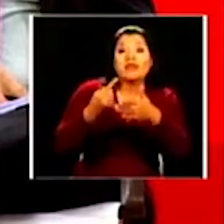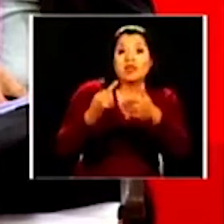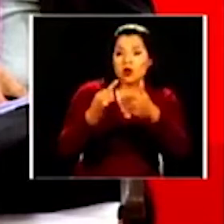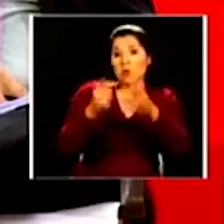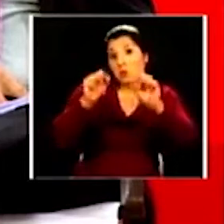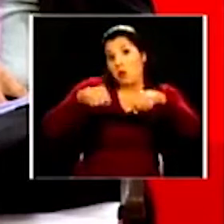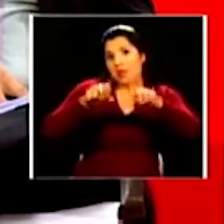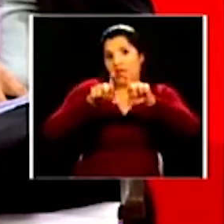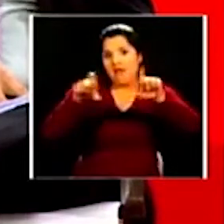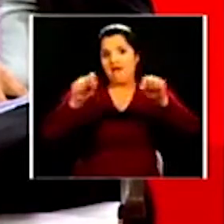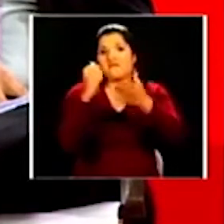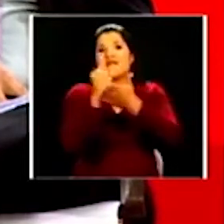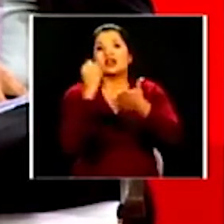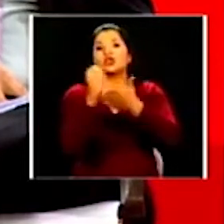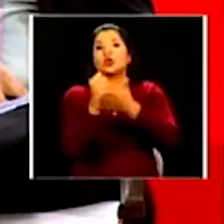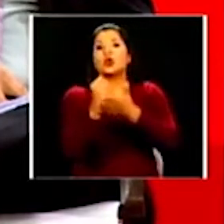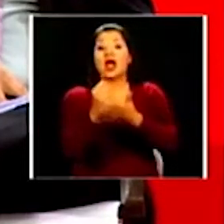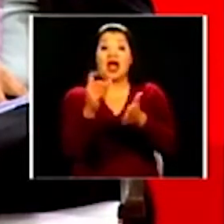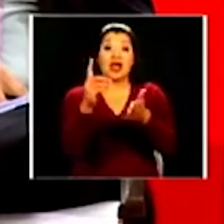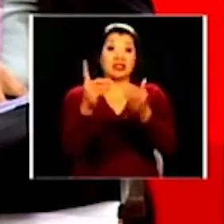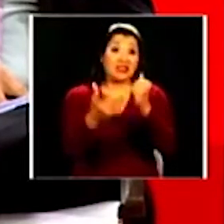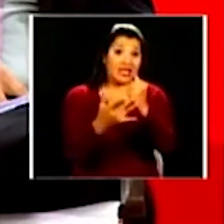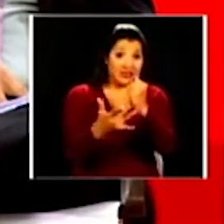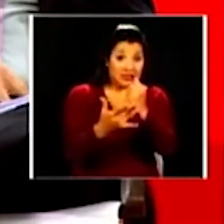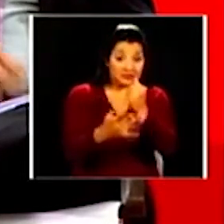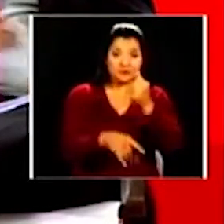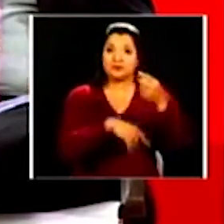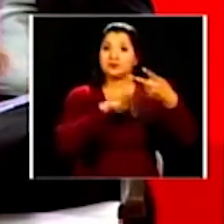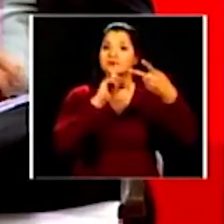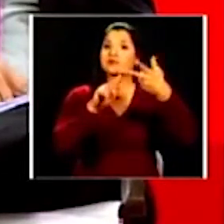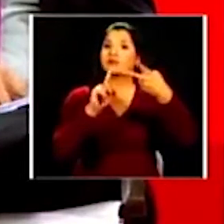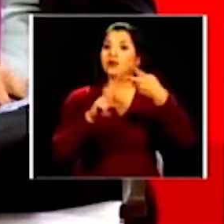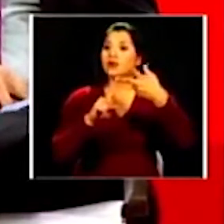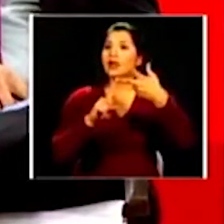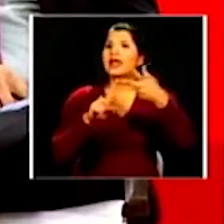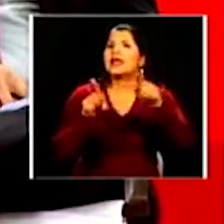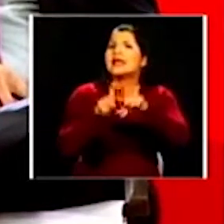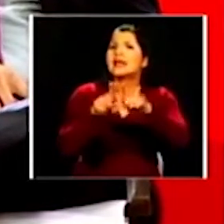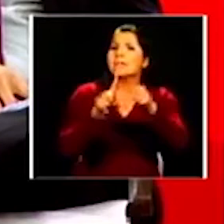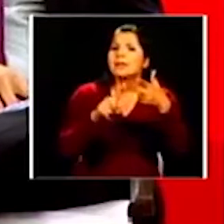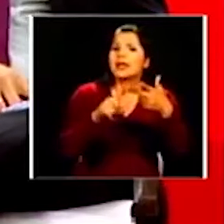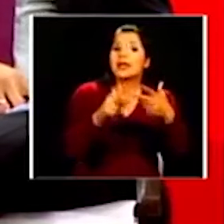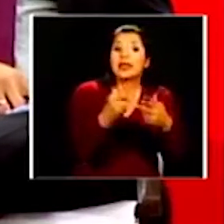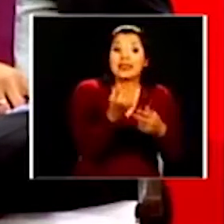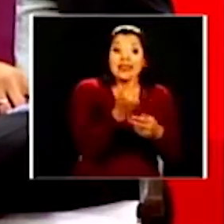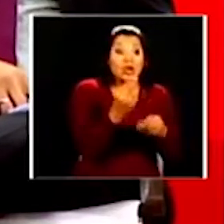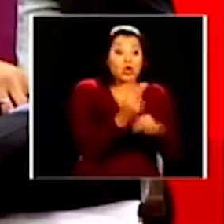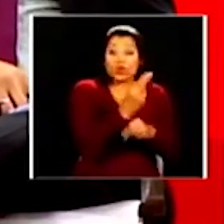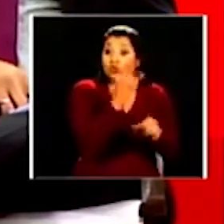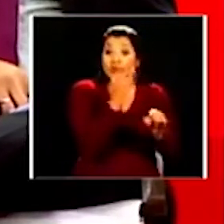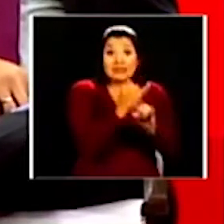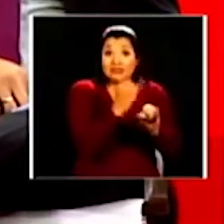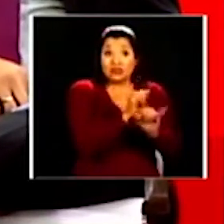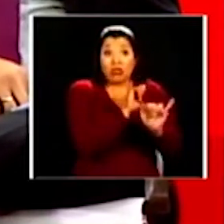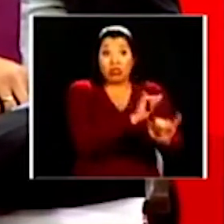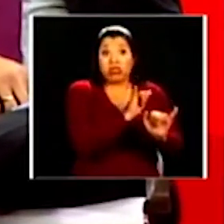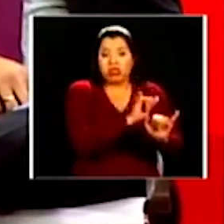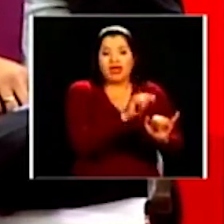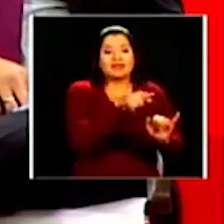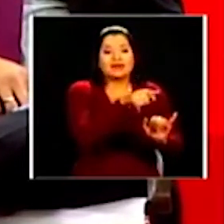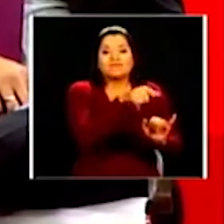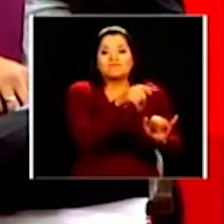redireccionaría superávits de instituciones públicas para afectar o para pagar parte de la deuda pública. Le agregaría yo que en este